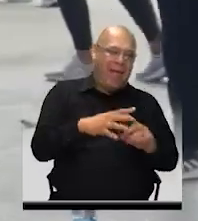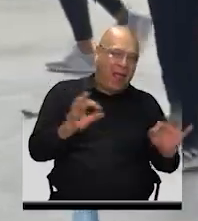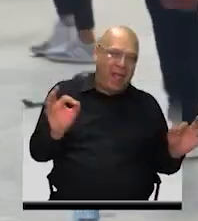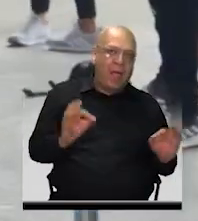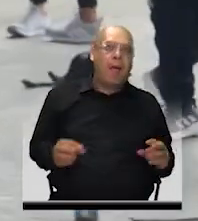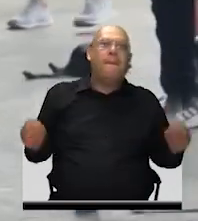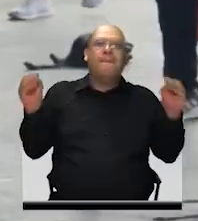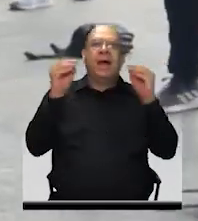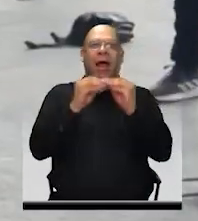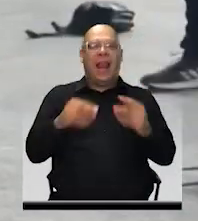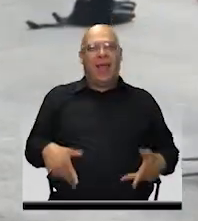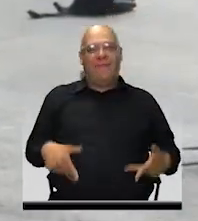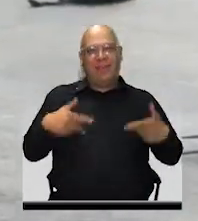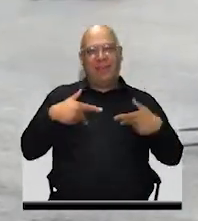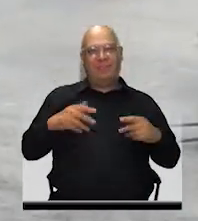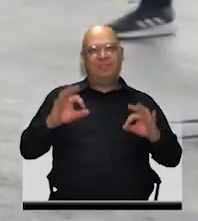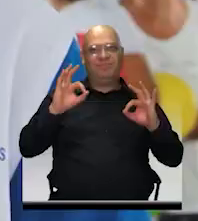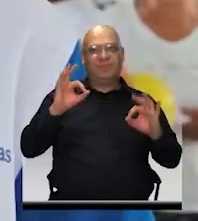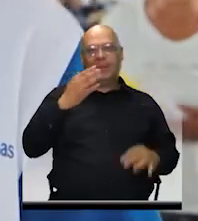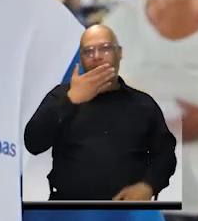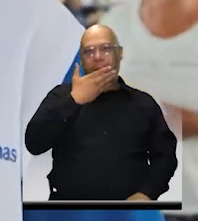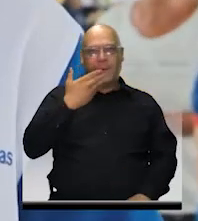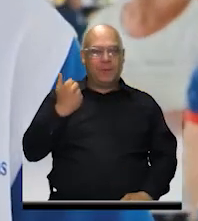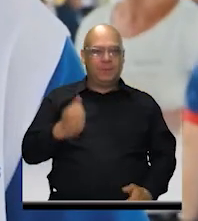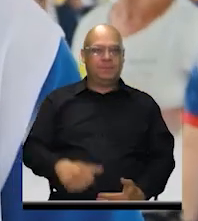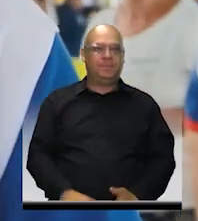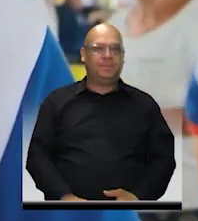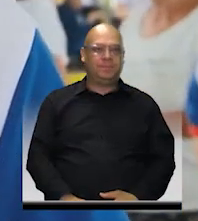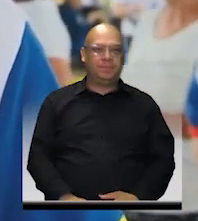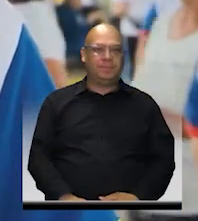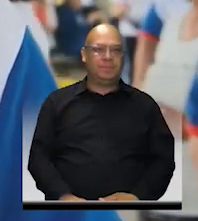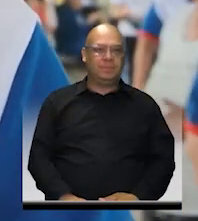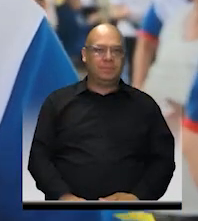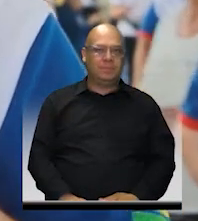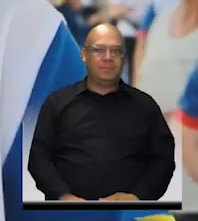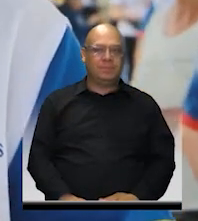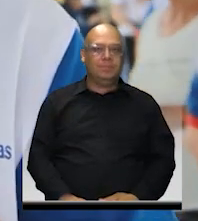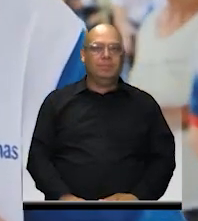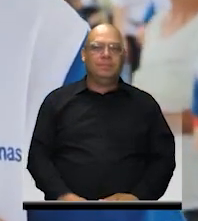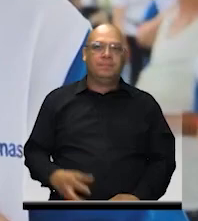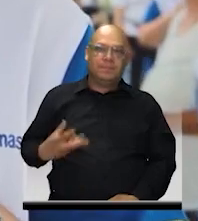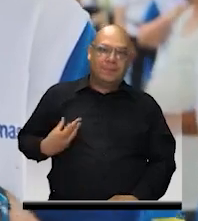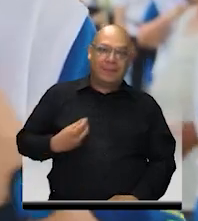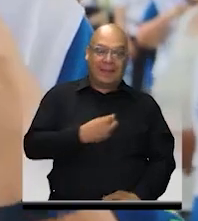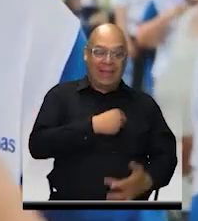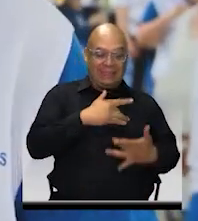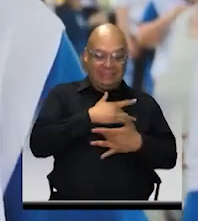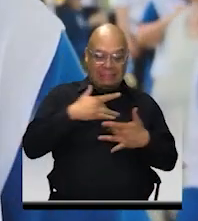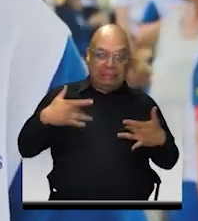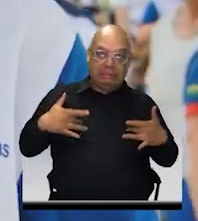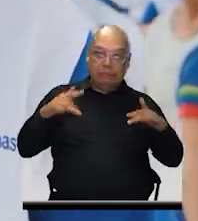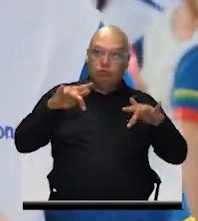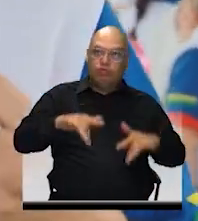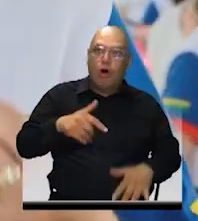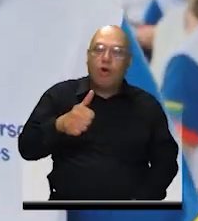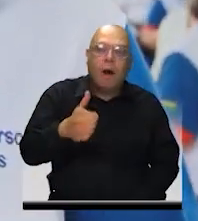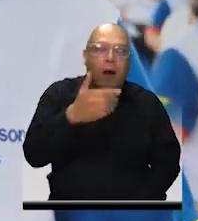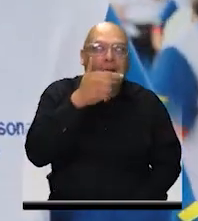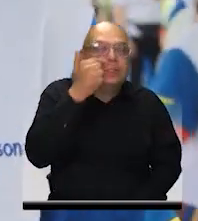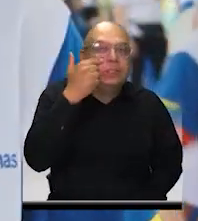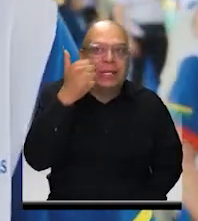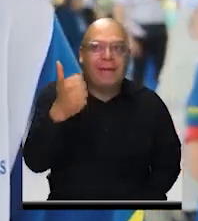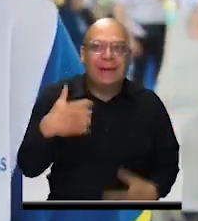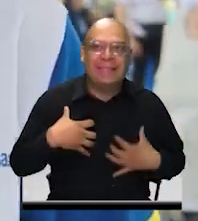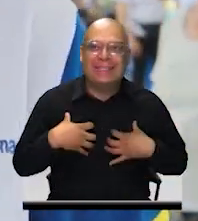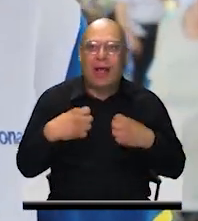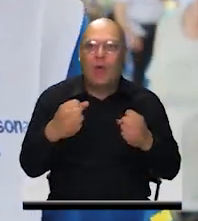a mejorar la calidad de vida. Es fascinante estar acá, sobre todo para mi salud. Es vital,